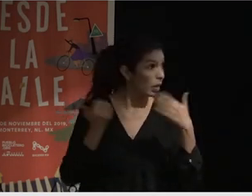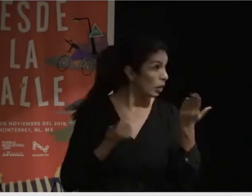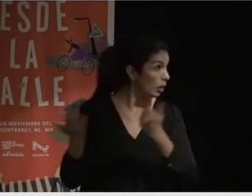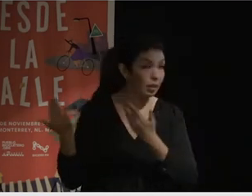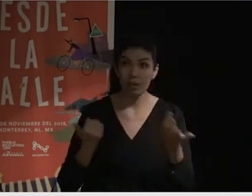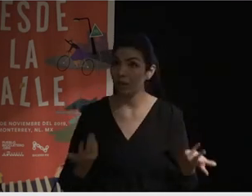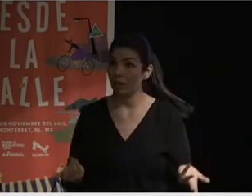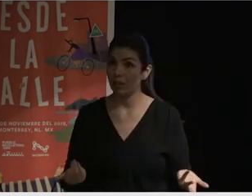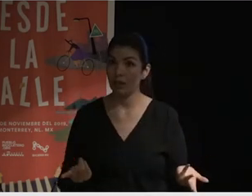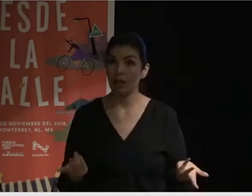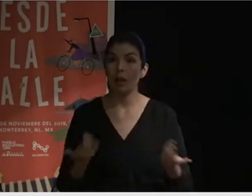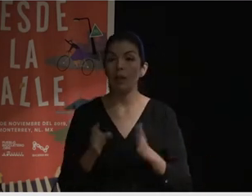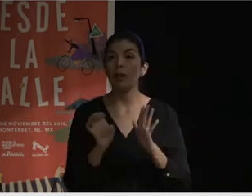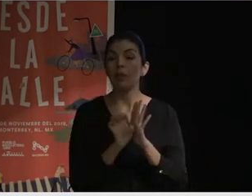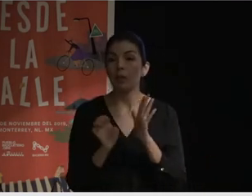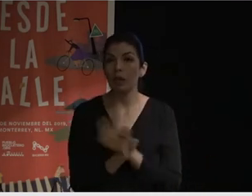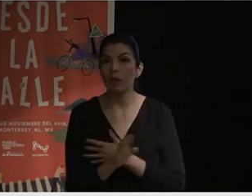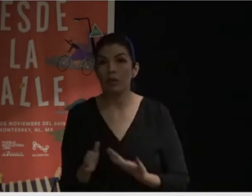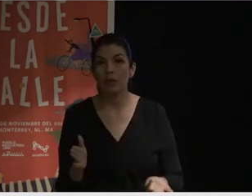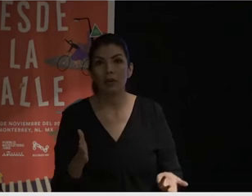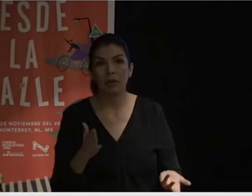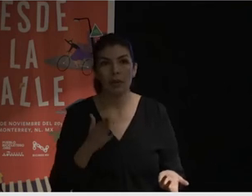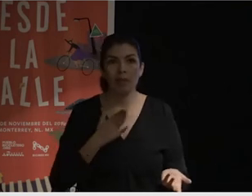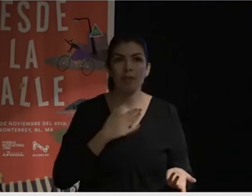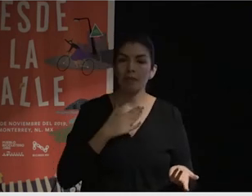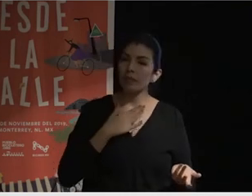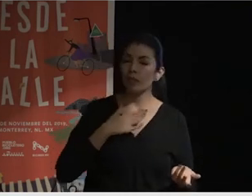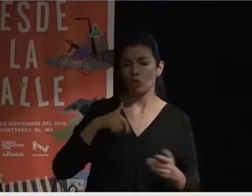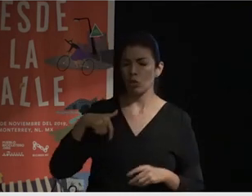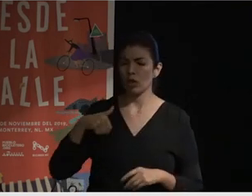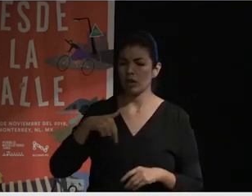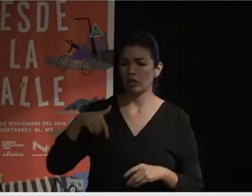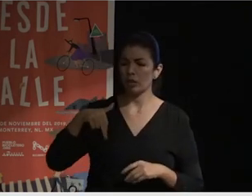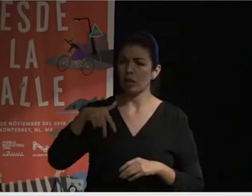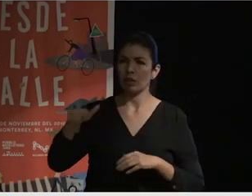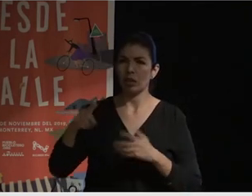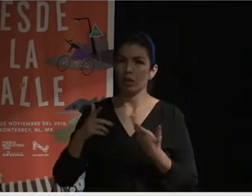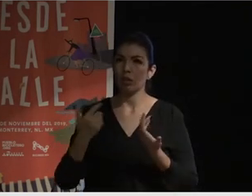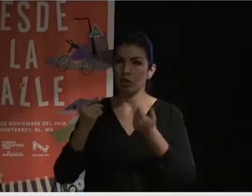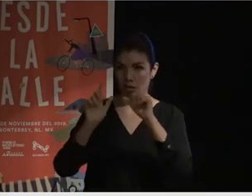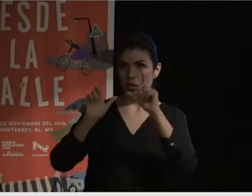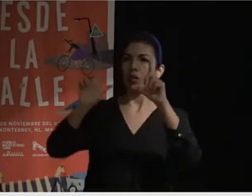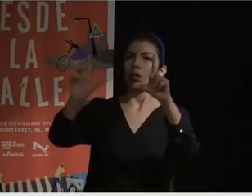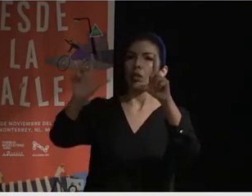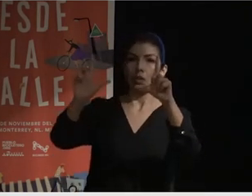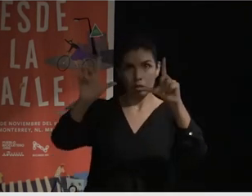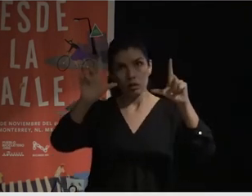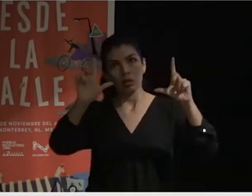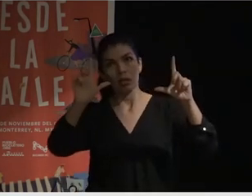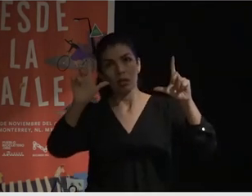evento solamente por redes sociales, ¿no? Iba caminando como peatón en la calle y de repente vi algo pegado en una